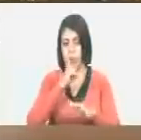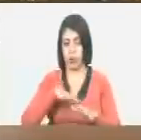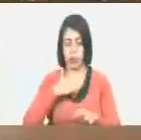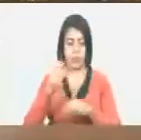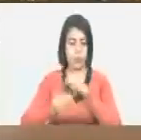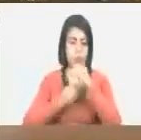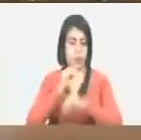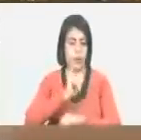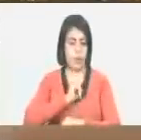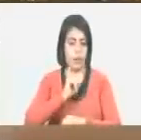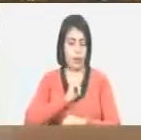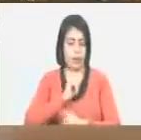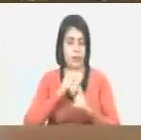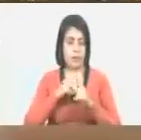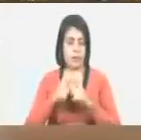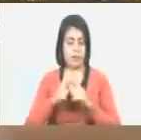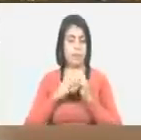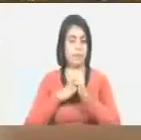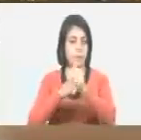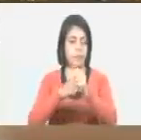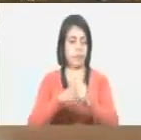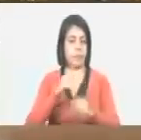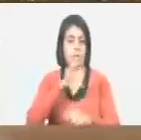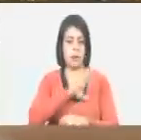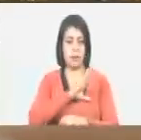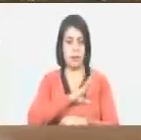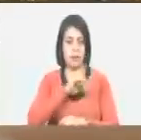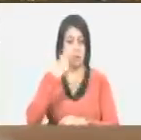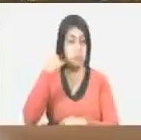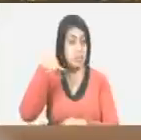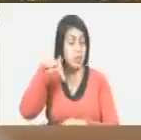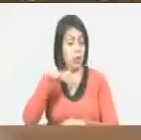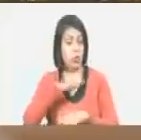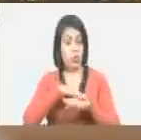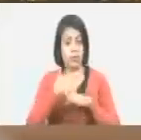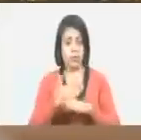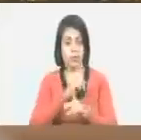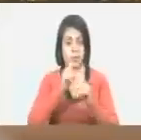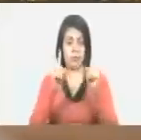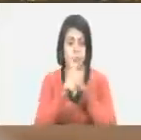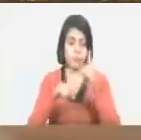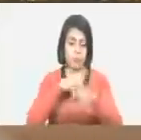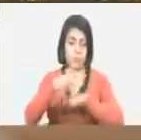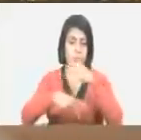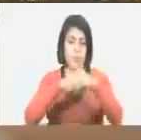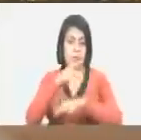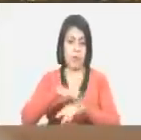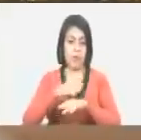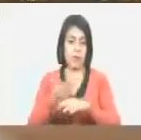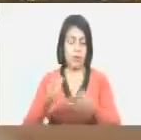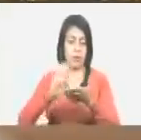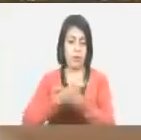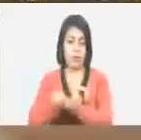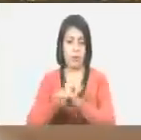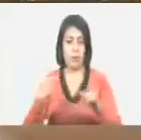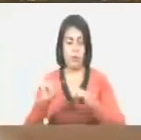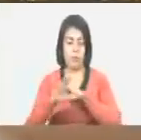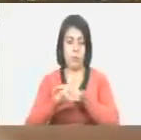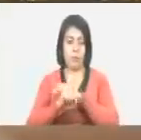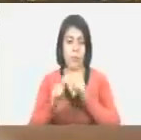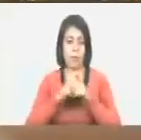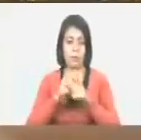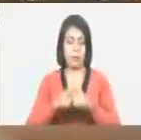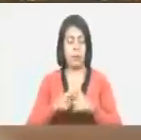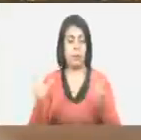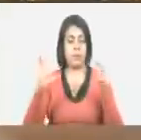posea sobre la identidad y ubicación del titular o titulares aparentes sujetos al procedimiento de extinción de dominio y